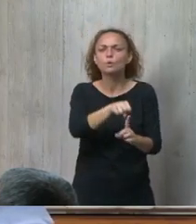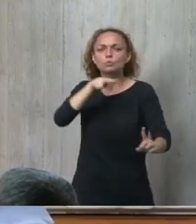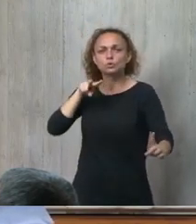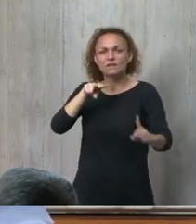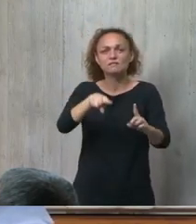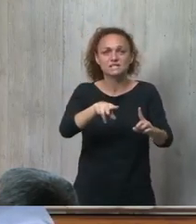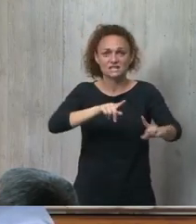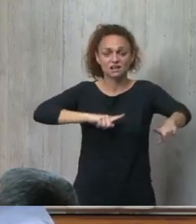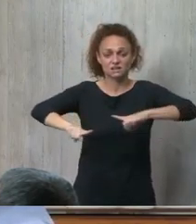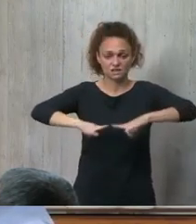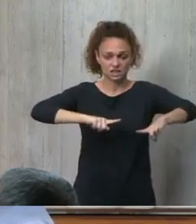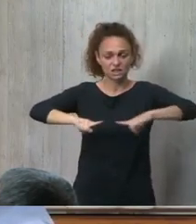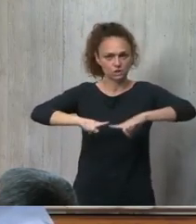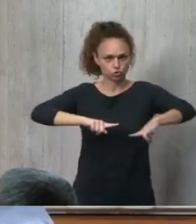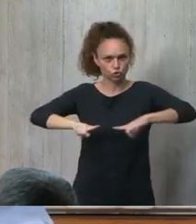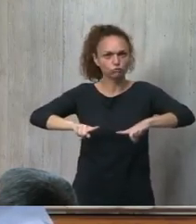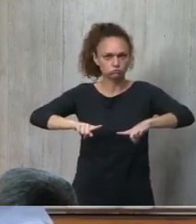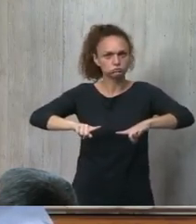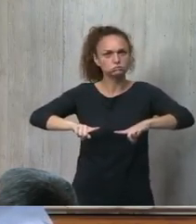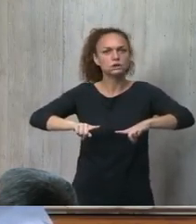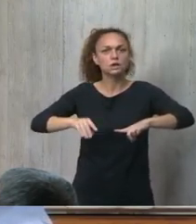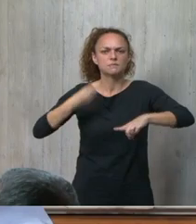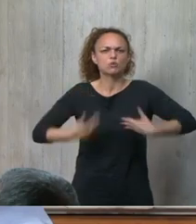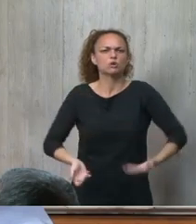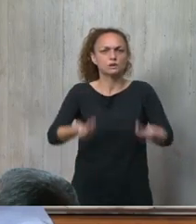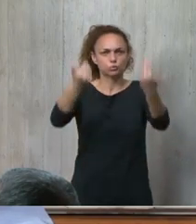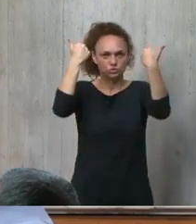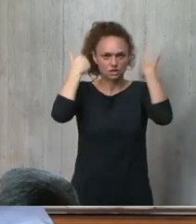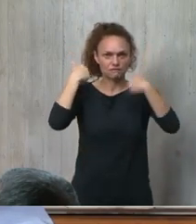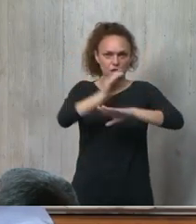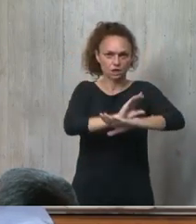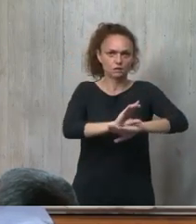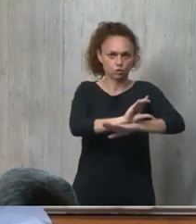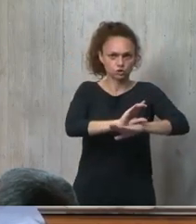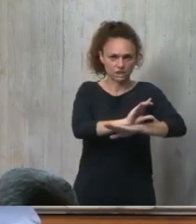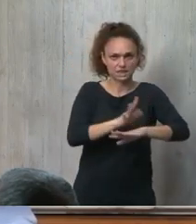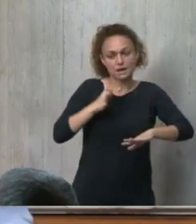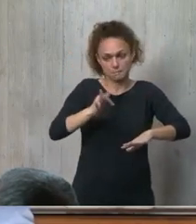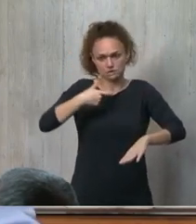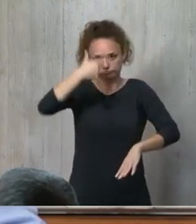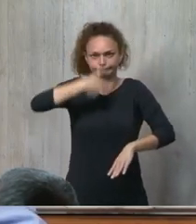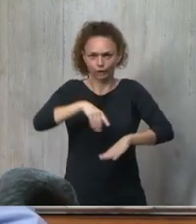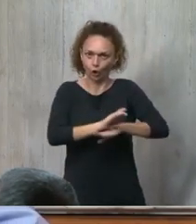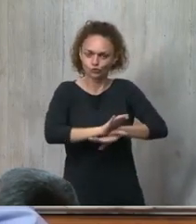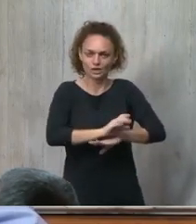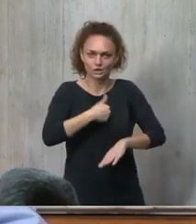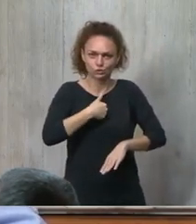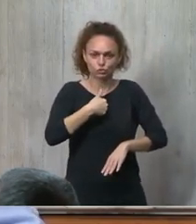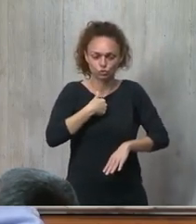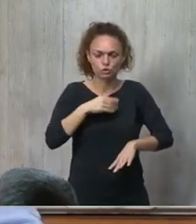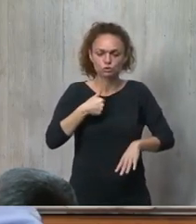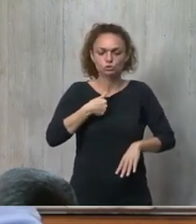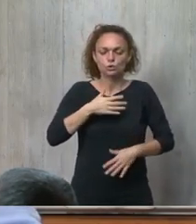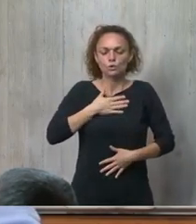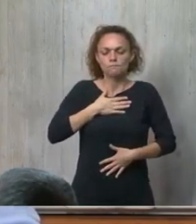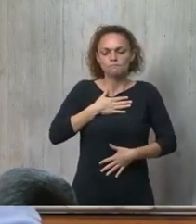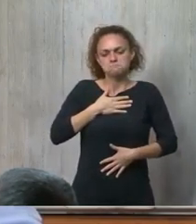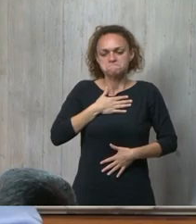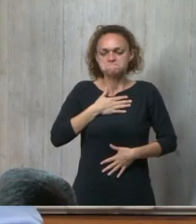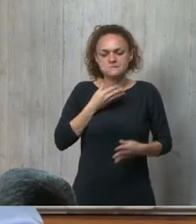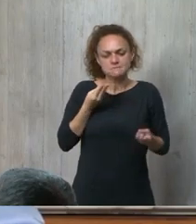operativo que le corresponde a la consejería y del consejero que habla, la percepción que yo tengo, y así la transmito a la opinión pública, es